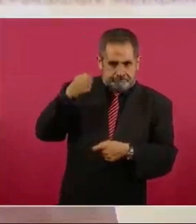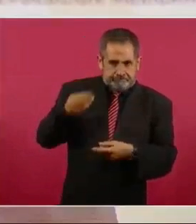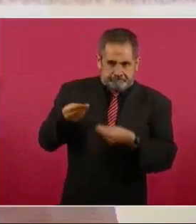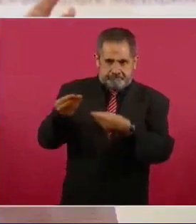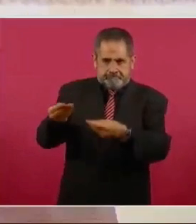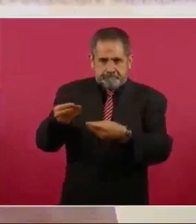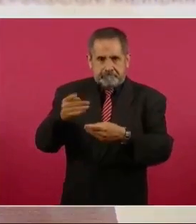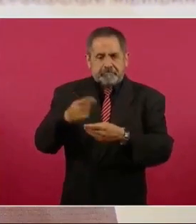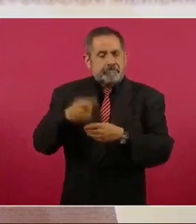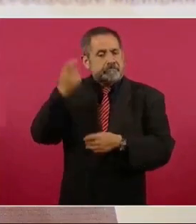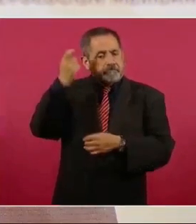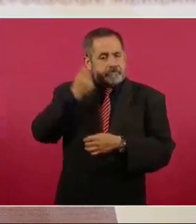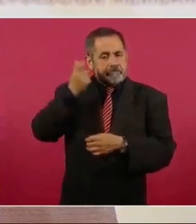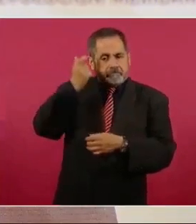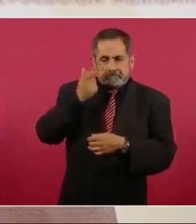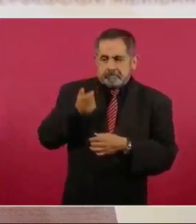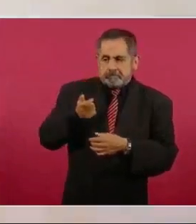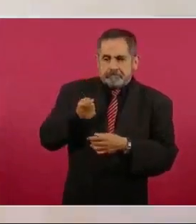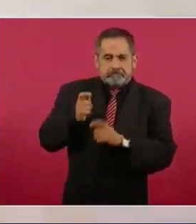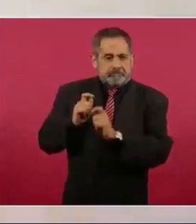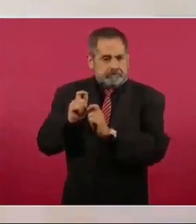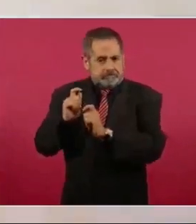para que la pensión